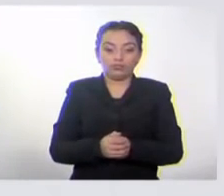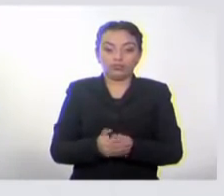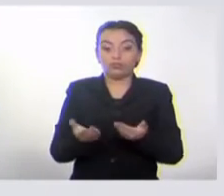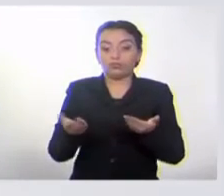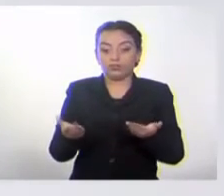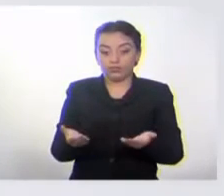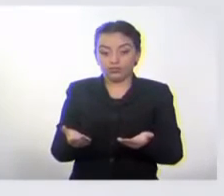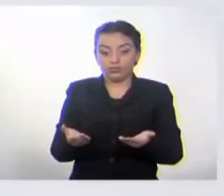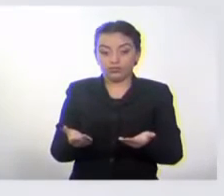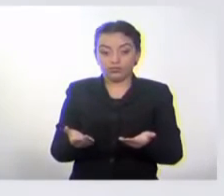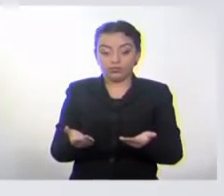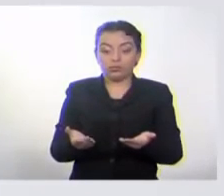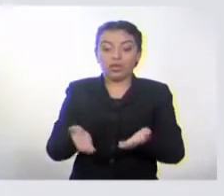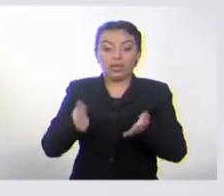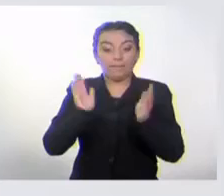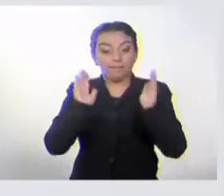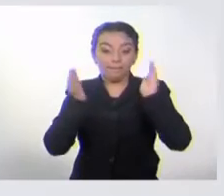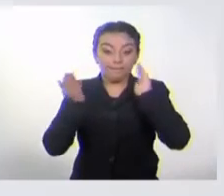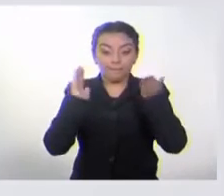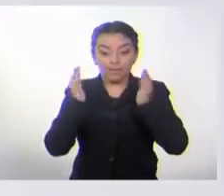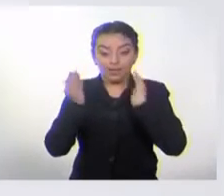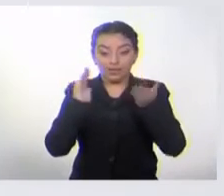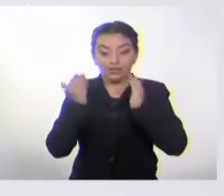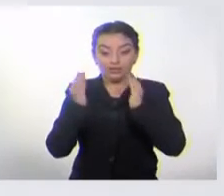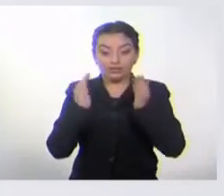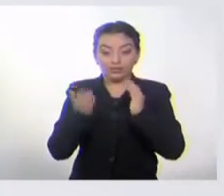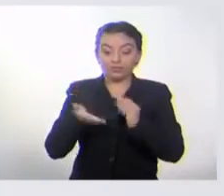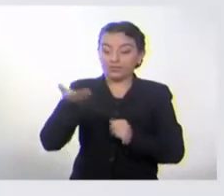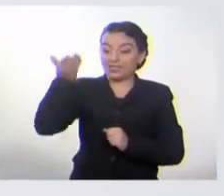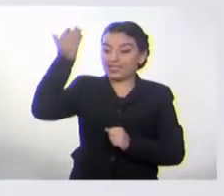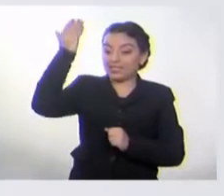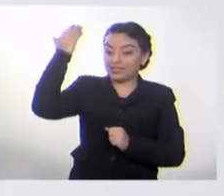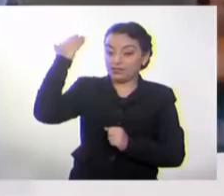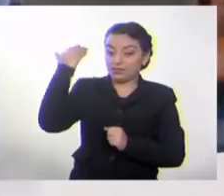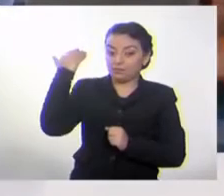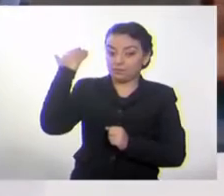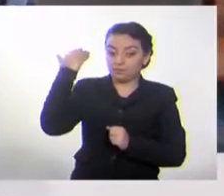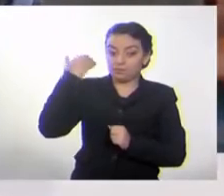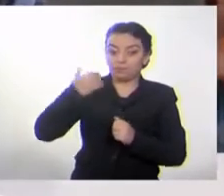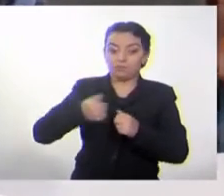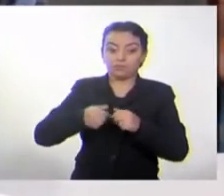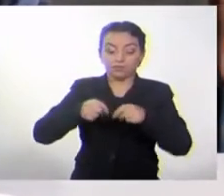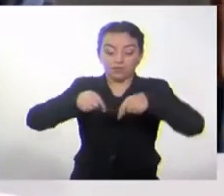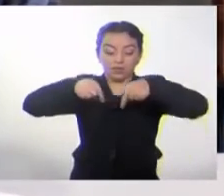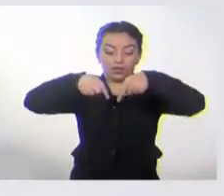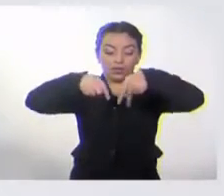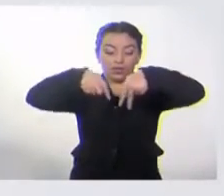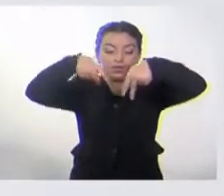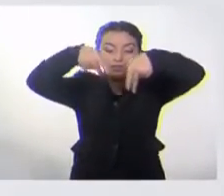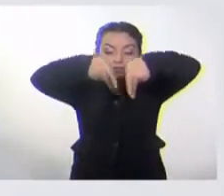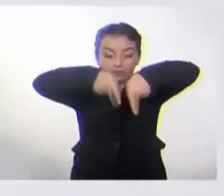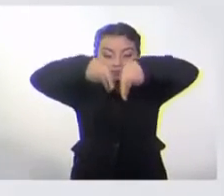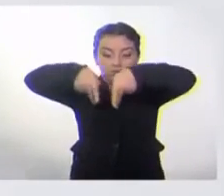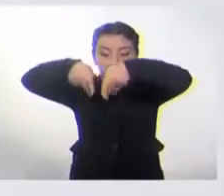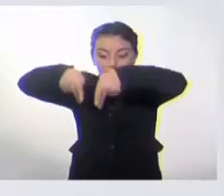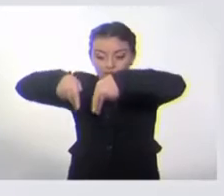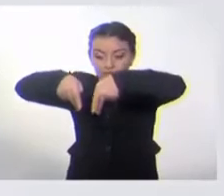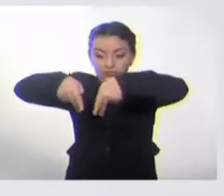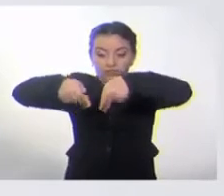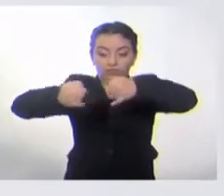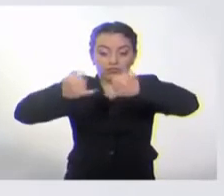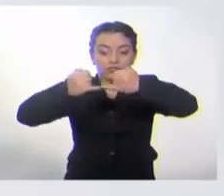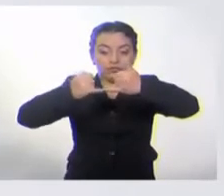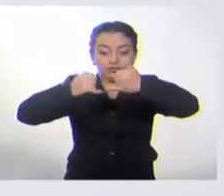hicimos anteriormente, vamos a poner nuestro switch o interruptor. Tenemos nuestra batería de